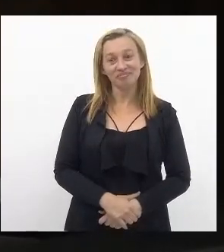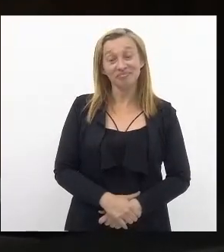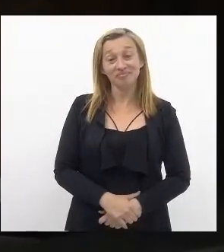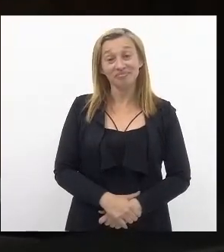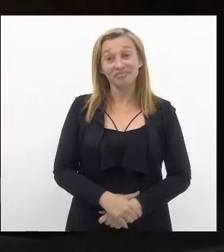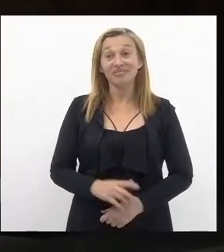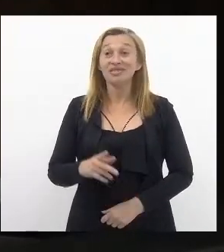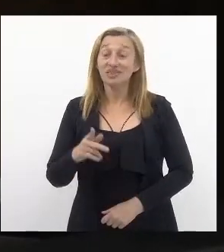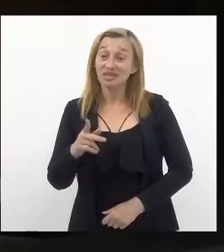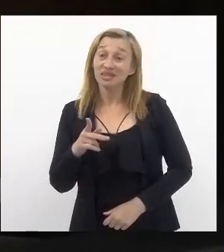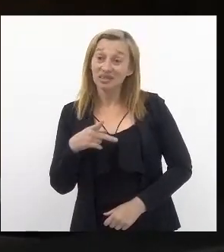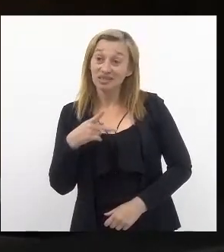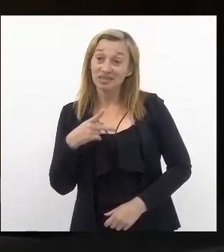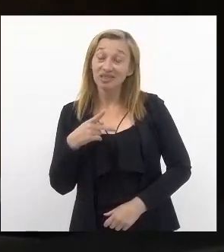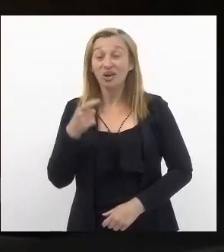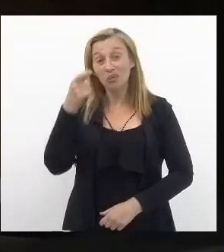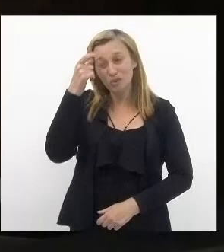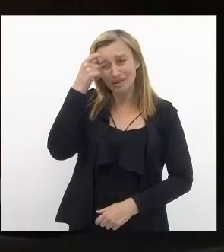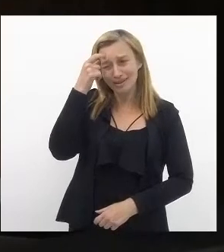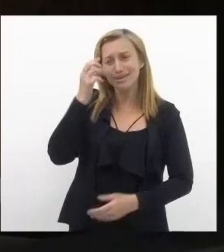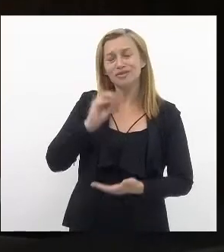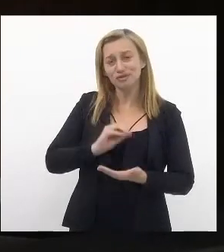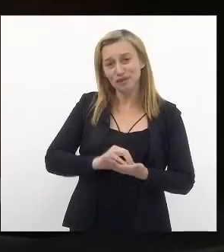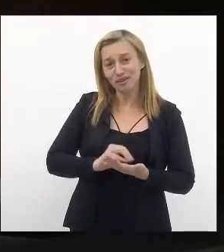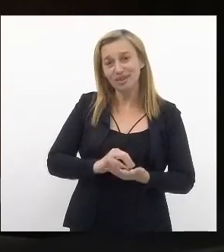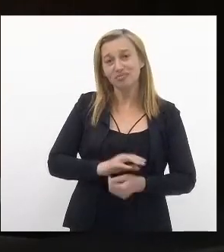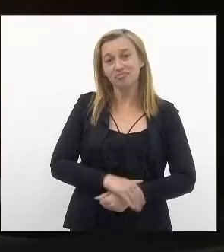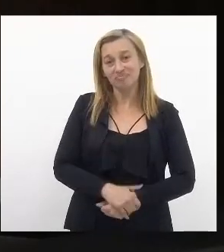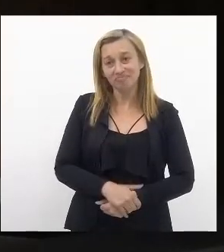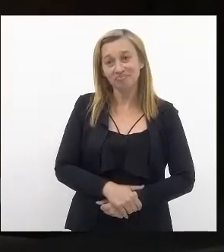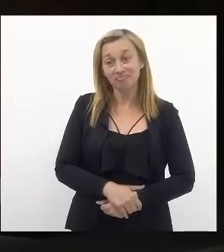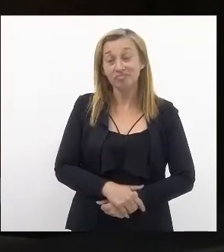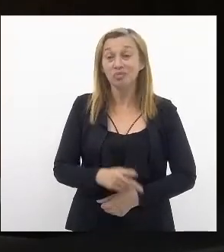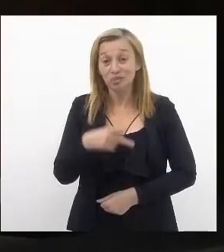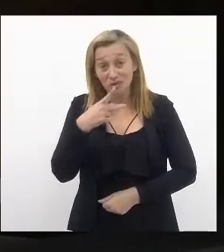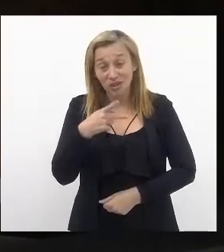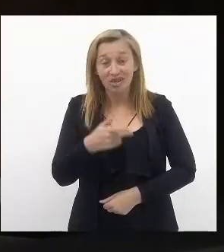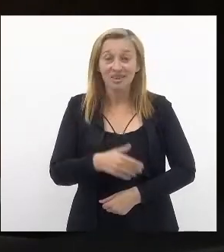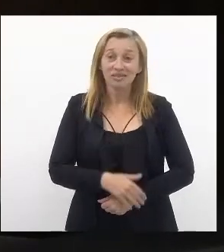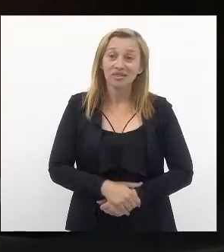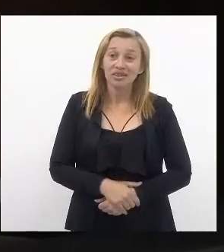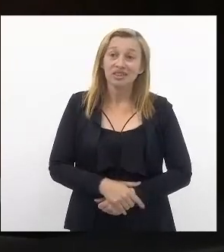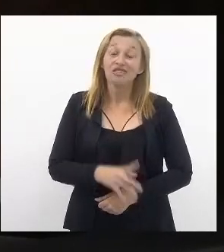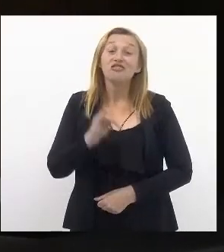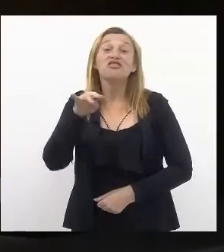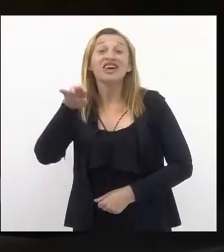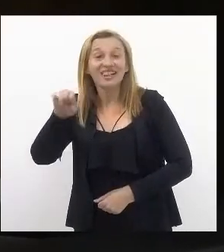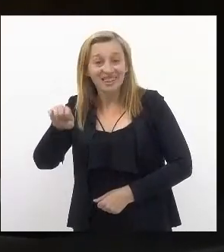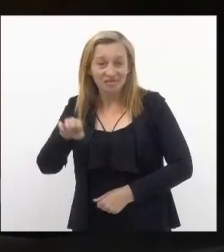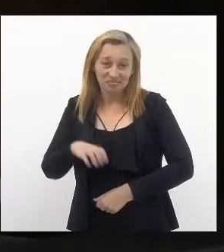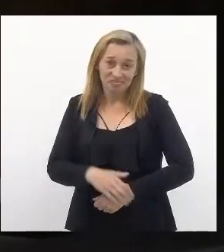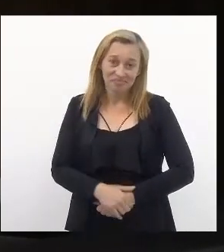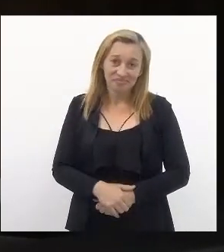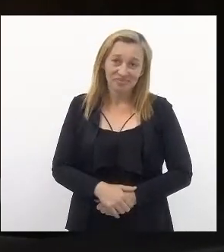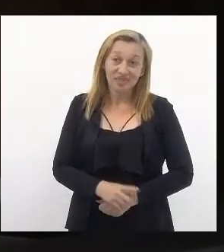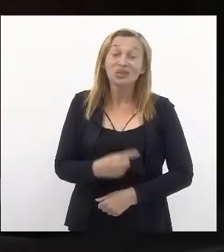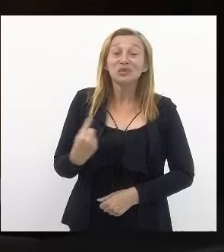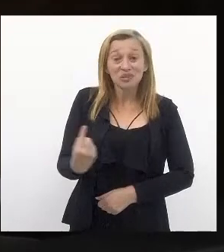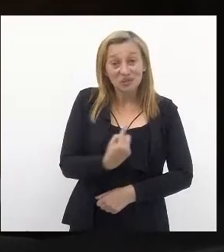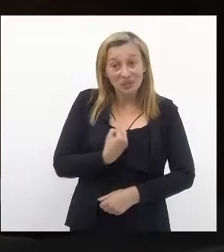todavía nos falta esta conciencia. Como dijo Freire, no hay